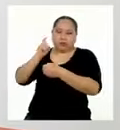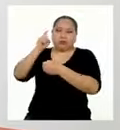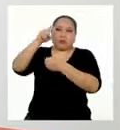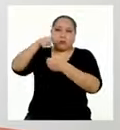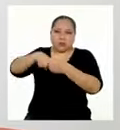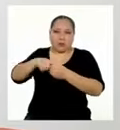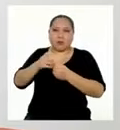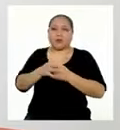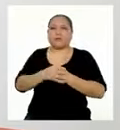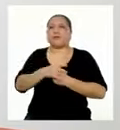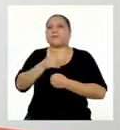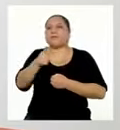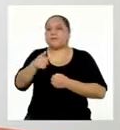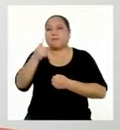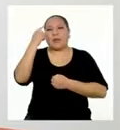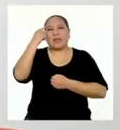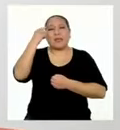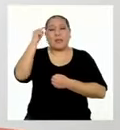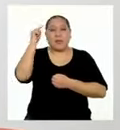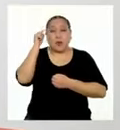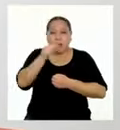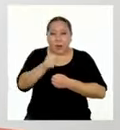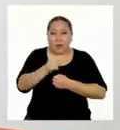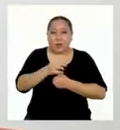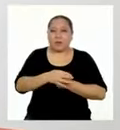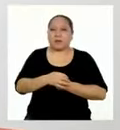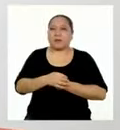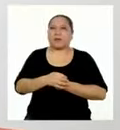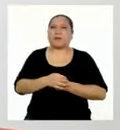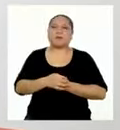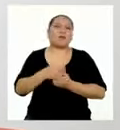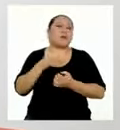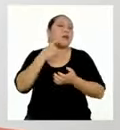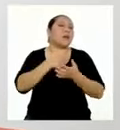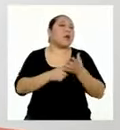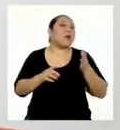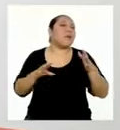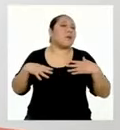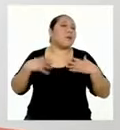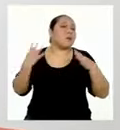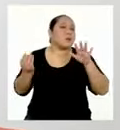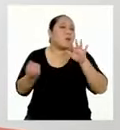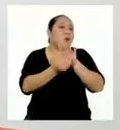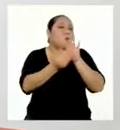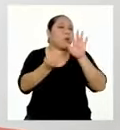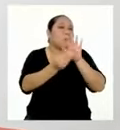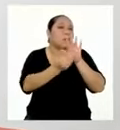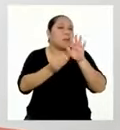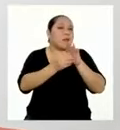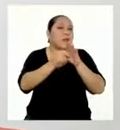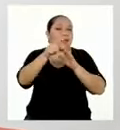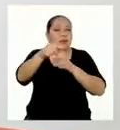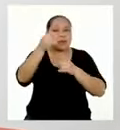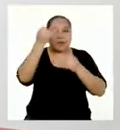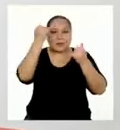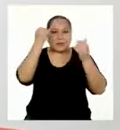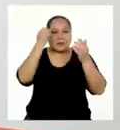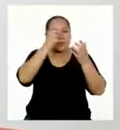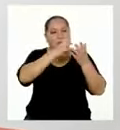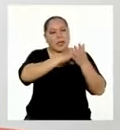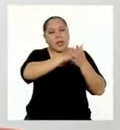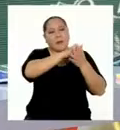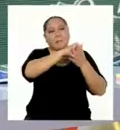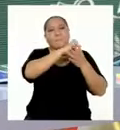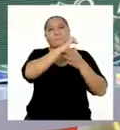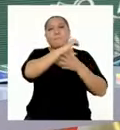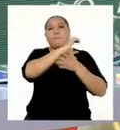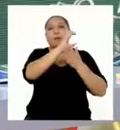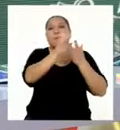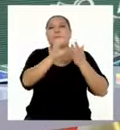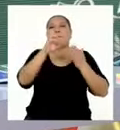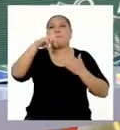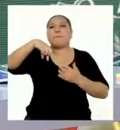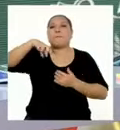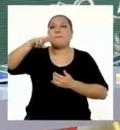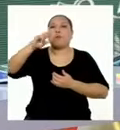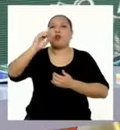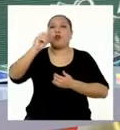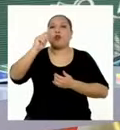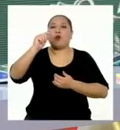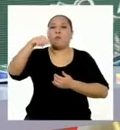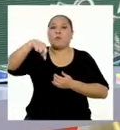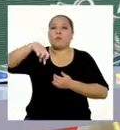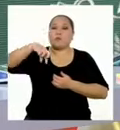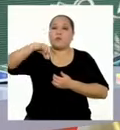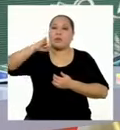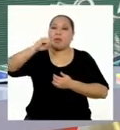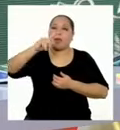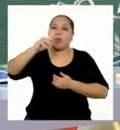planteamos. Teniendo en cuenta ello, ¿qué podríamos añadirle a las propiedades textuales? Creo que si estamos